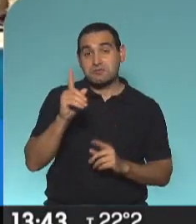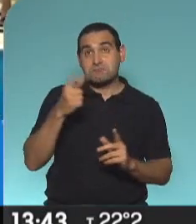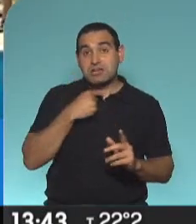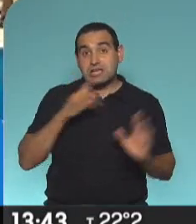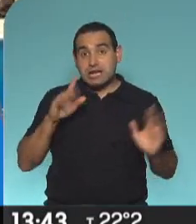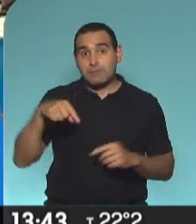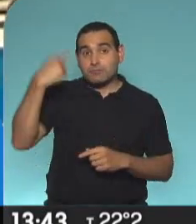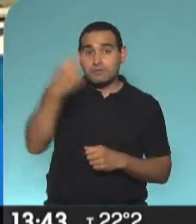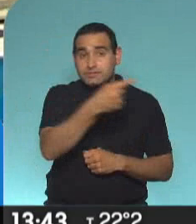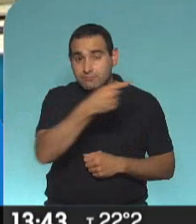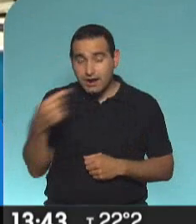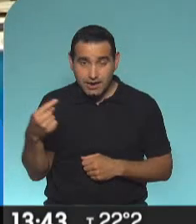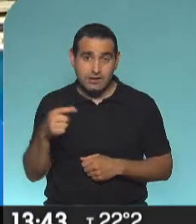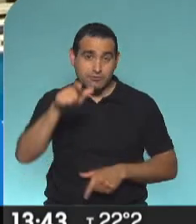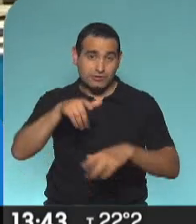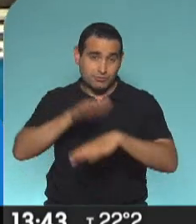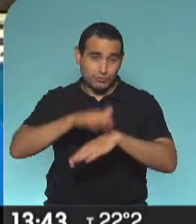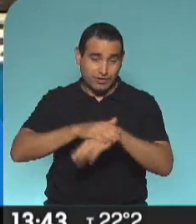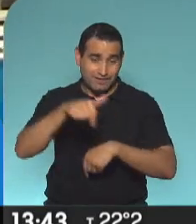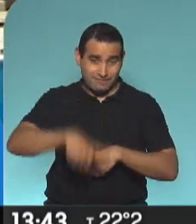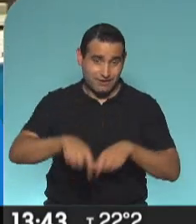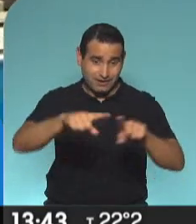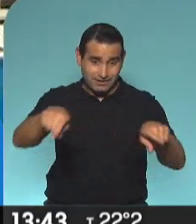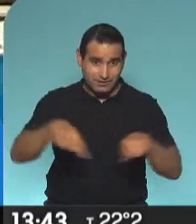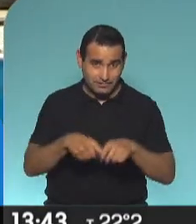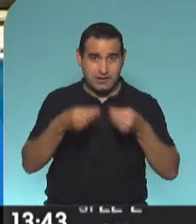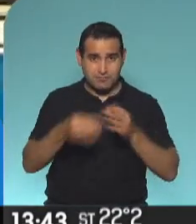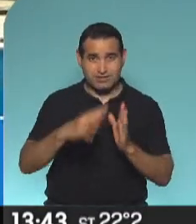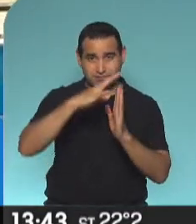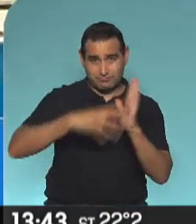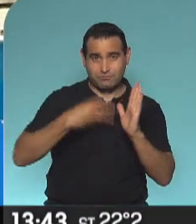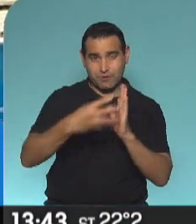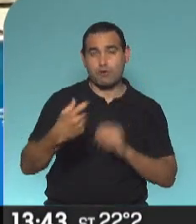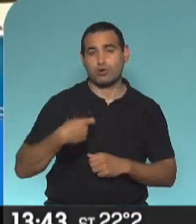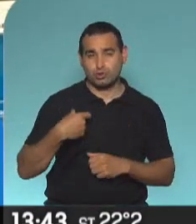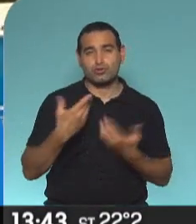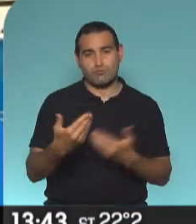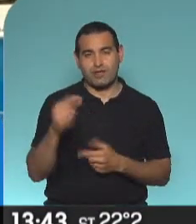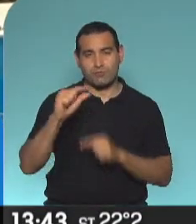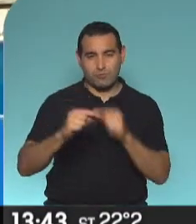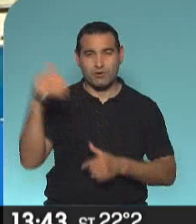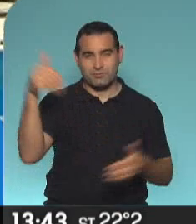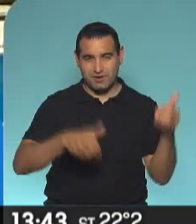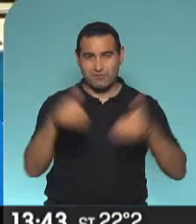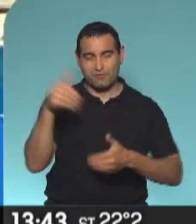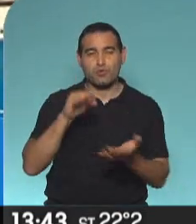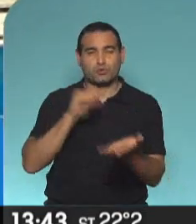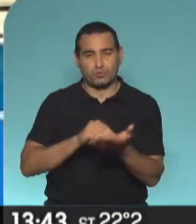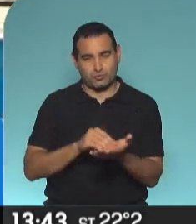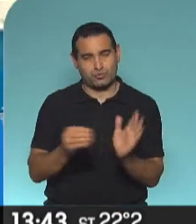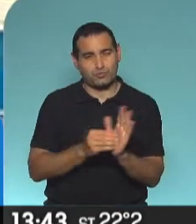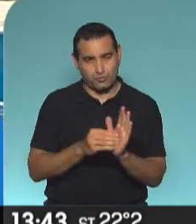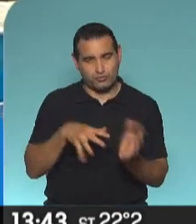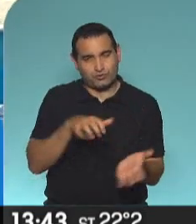los chicos y los encargados del natatorio van a abrir un cronograma para que los socios también puedan venir con sus turnos